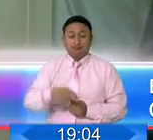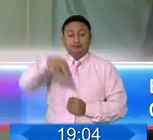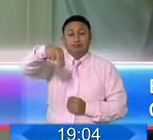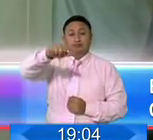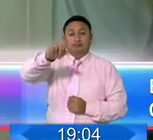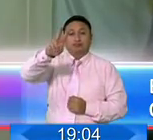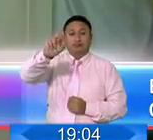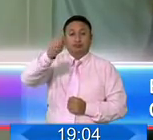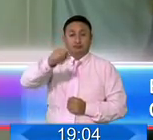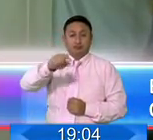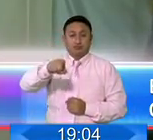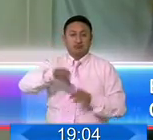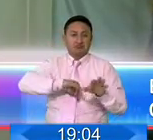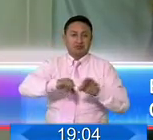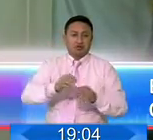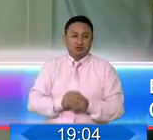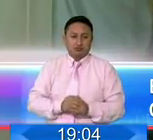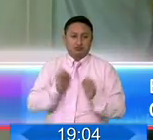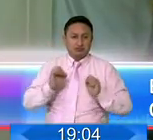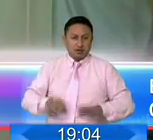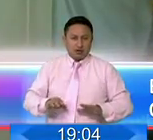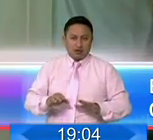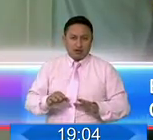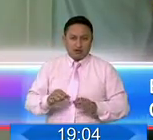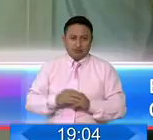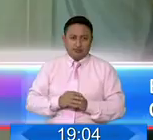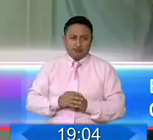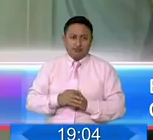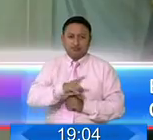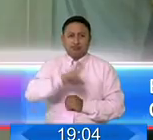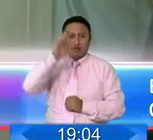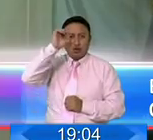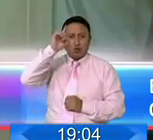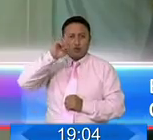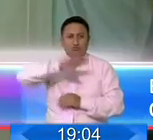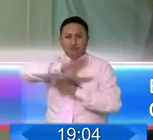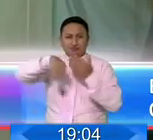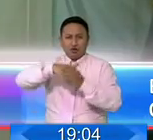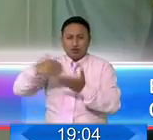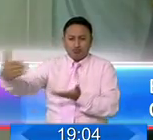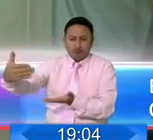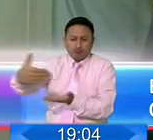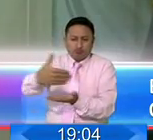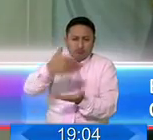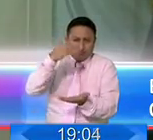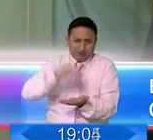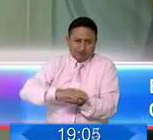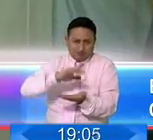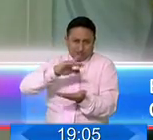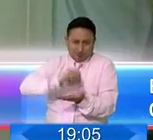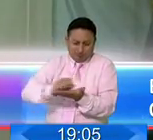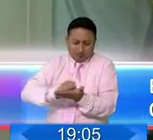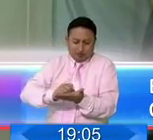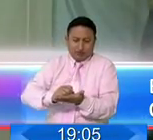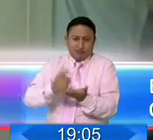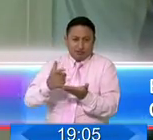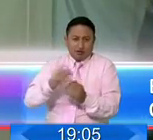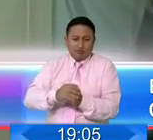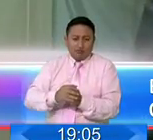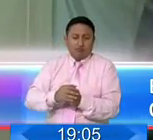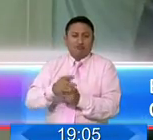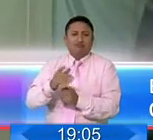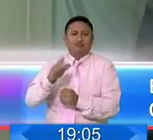Navas indicó que tras todas los criterios que recogieron, se llegó a la conclusión de que había sido un asesinato